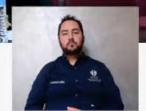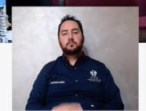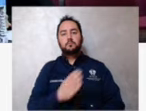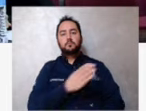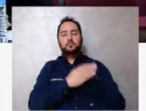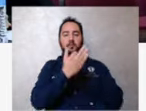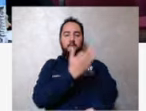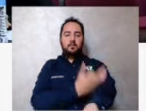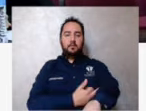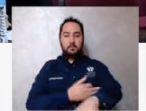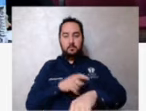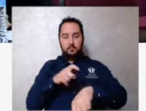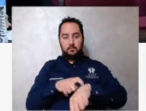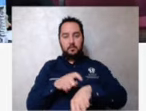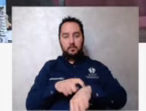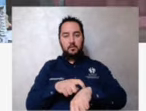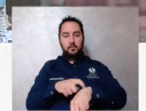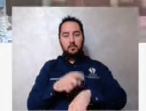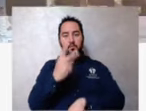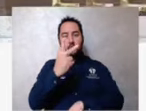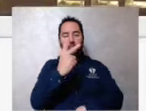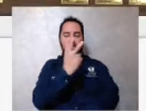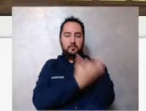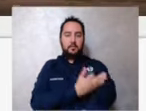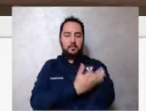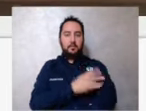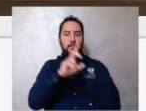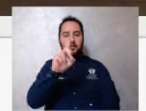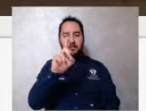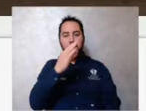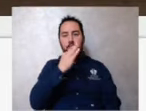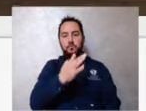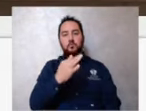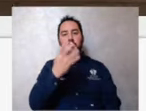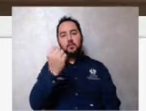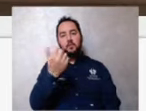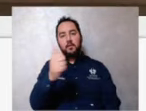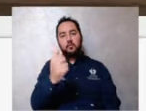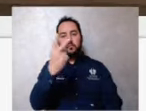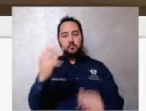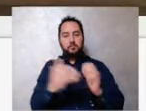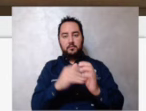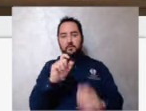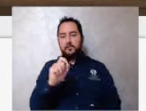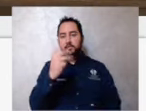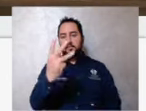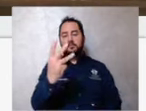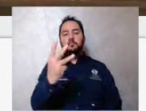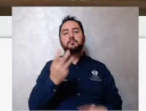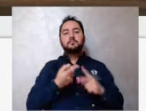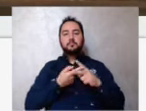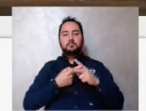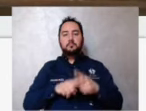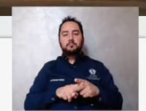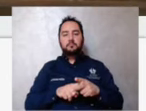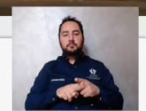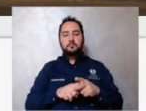Buenas tardes, siendo las 14 horas con 30 minutos del 9 de agosto de 2023, da inicio